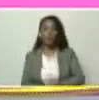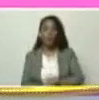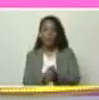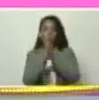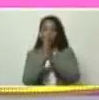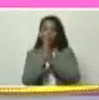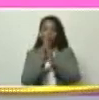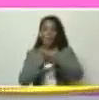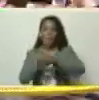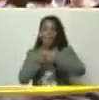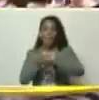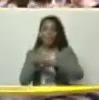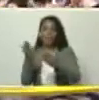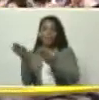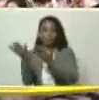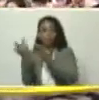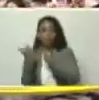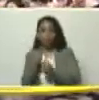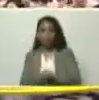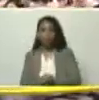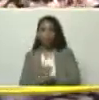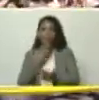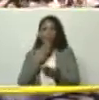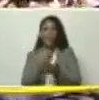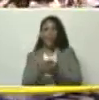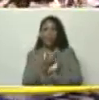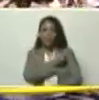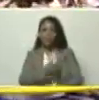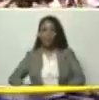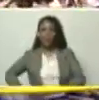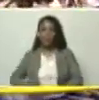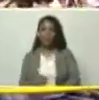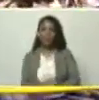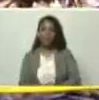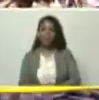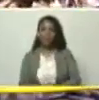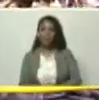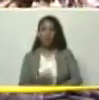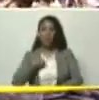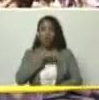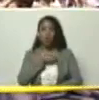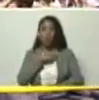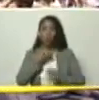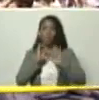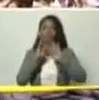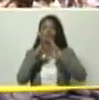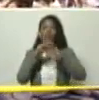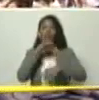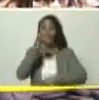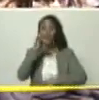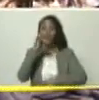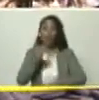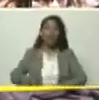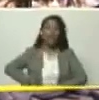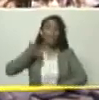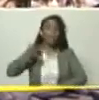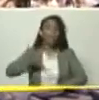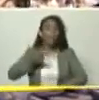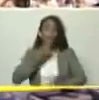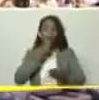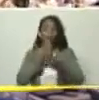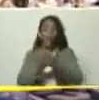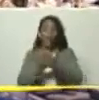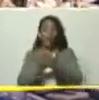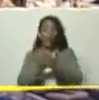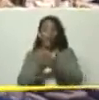favor, ministra. Muchas gracias, presidente. Aquí vamos a dar una información bien importante. Muchas gracias por